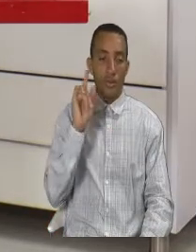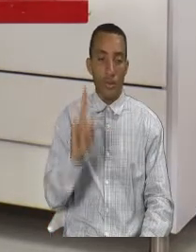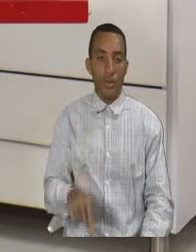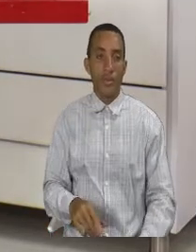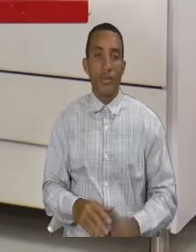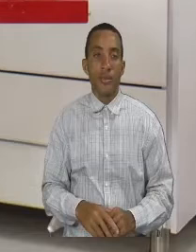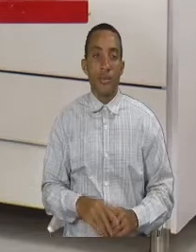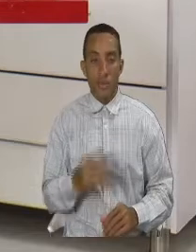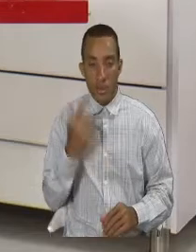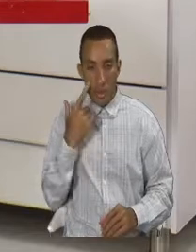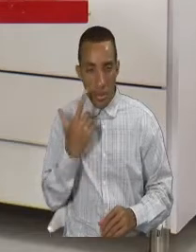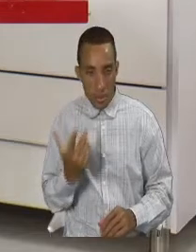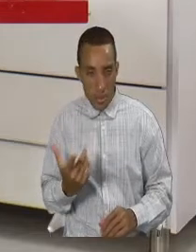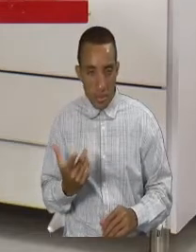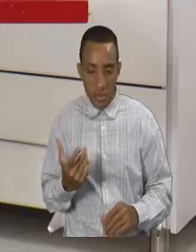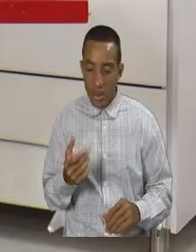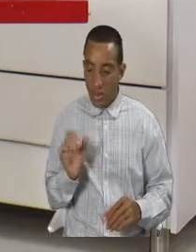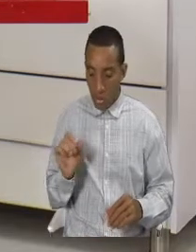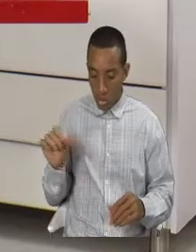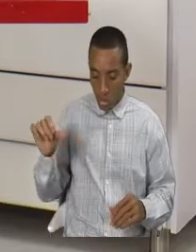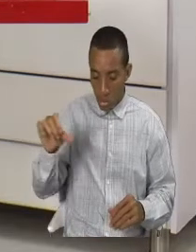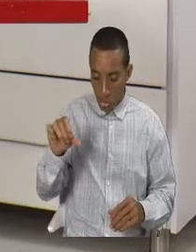pronto utilizamos un poquitico.